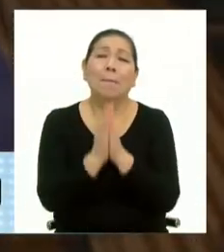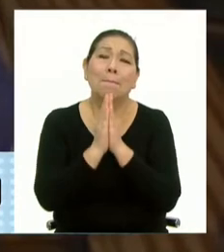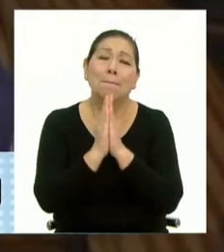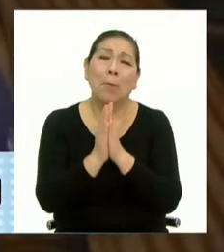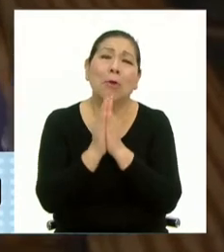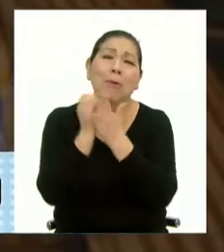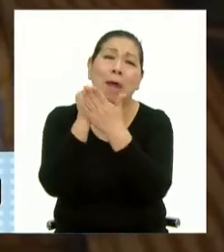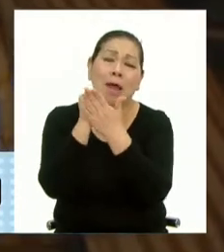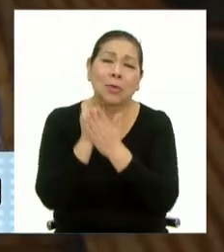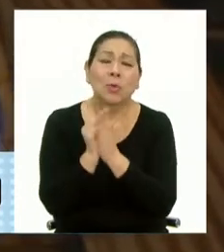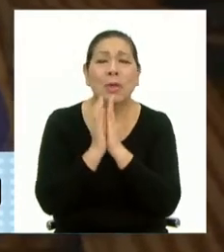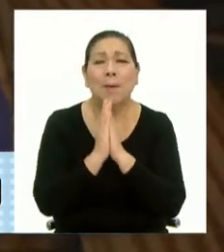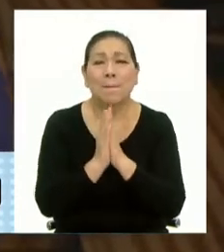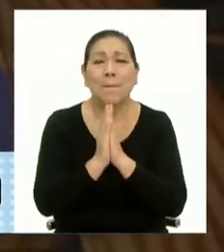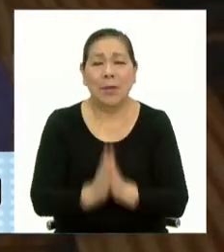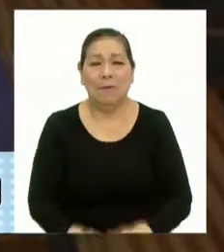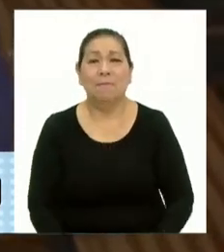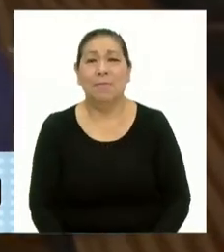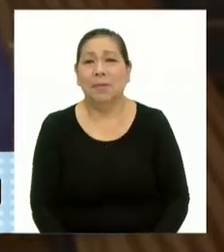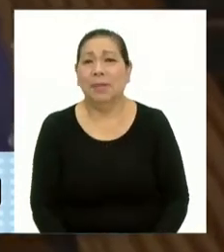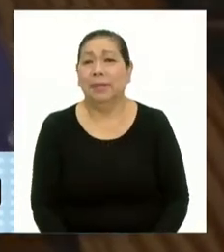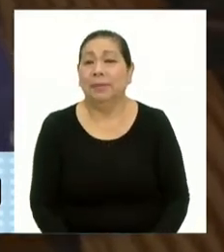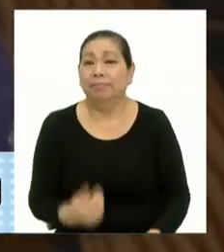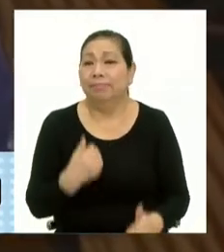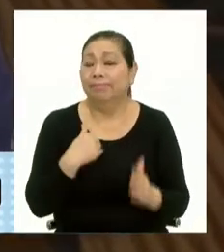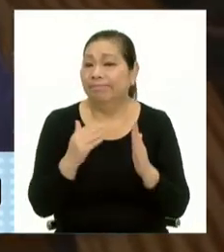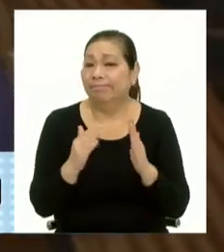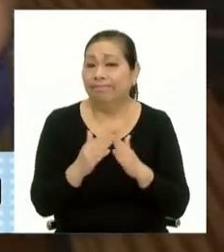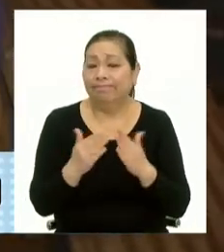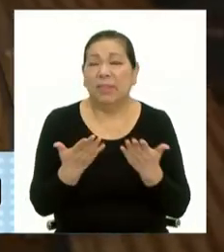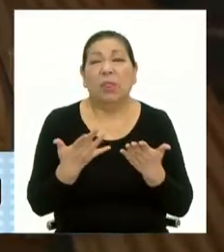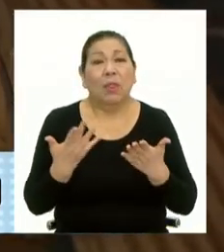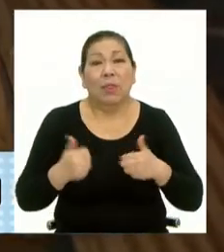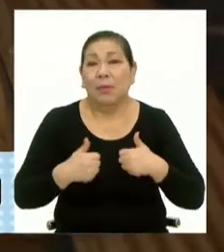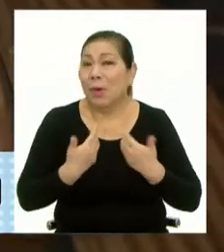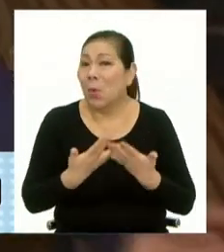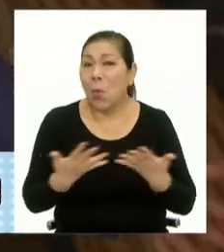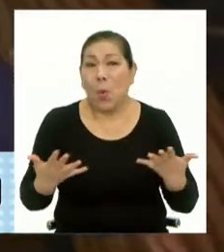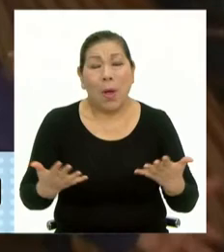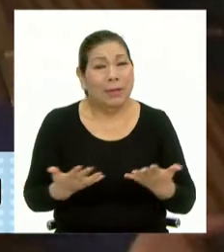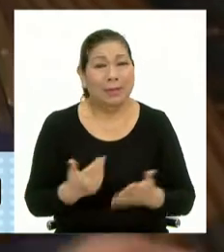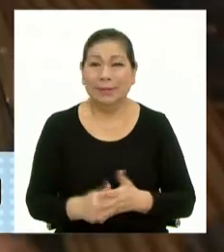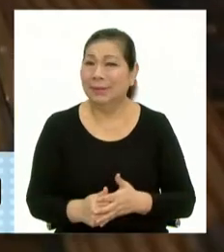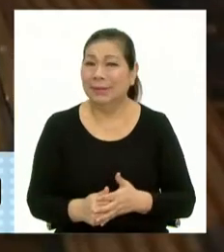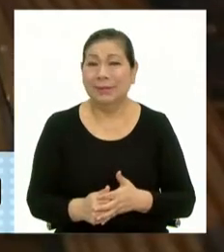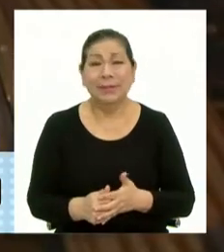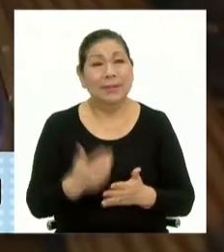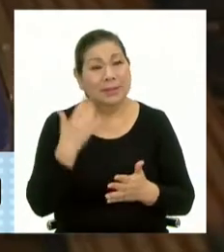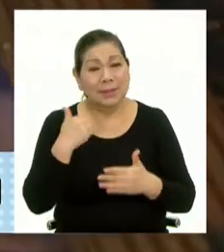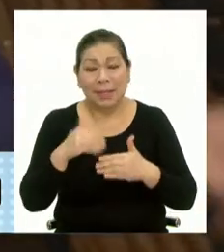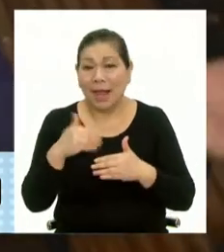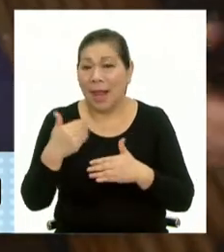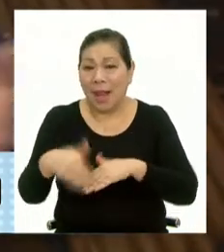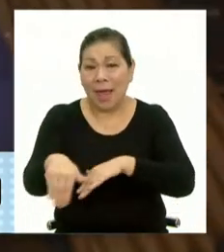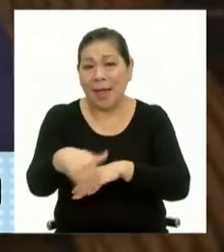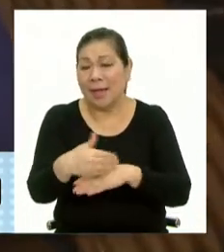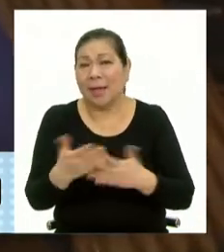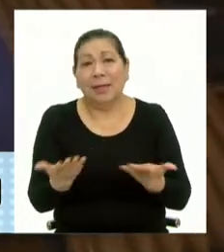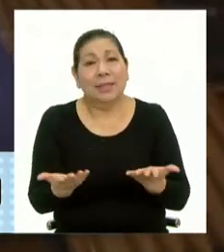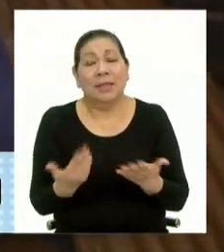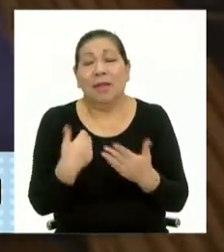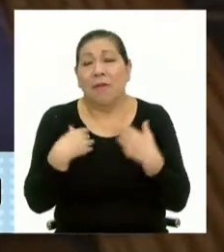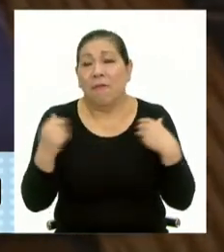favor, ayúdennos. Necesitamos dónde vivir. Miren cómo está, si tenemos que dormir acá en el aire, en